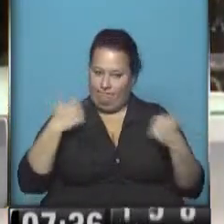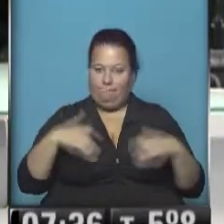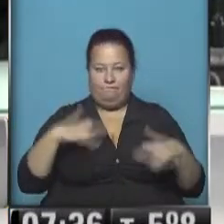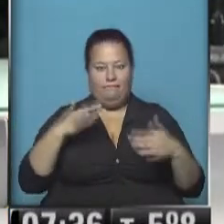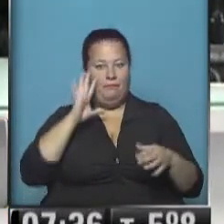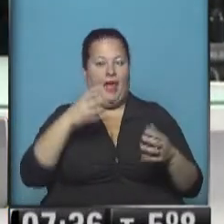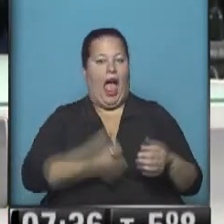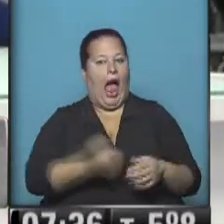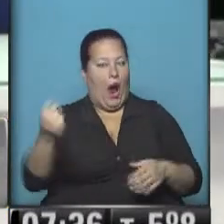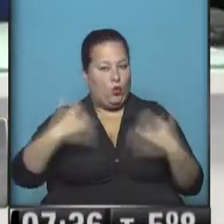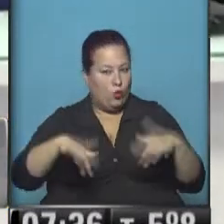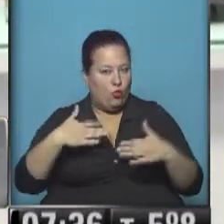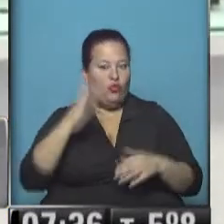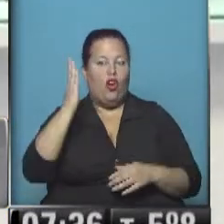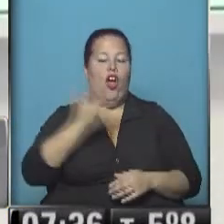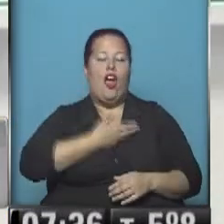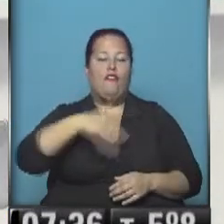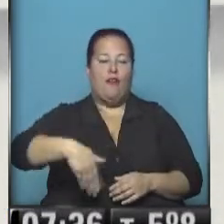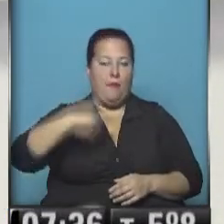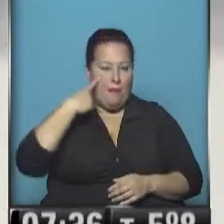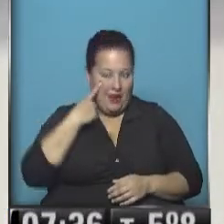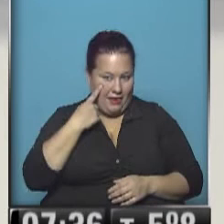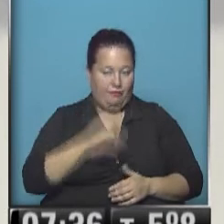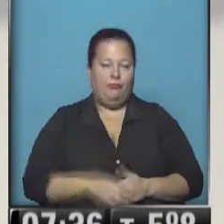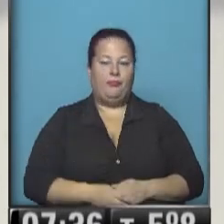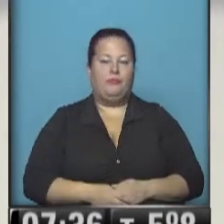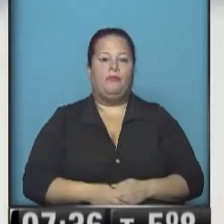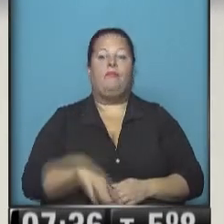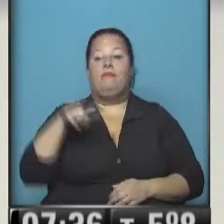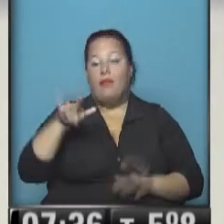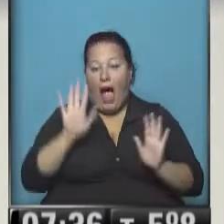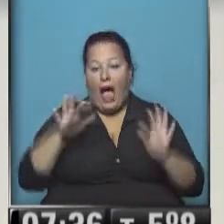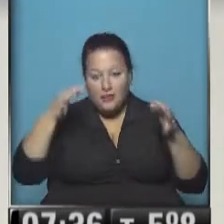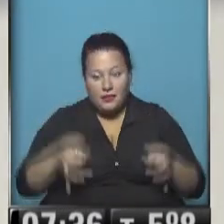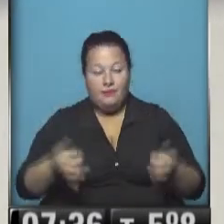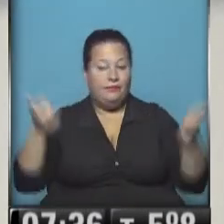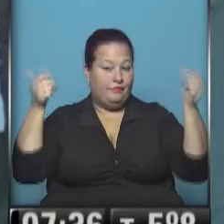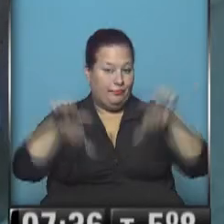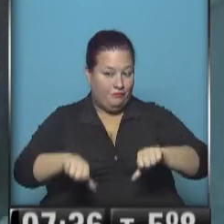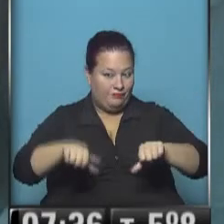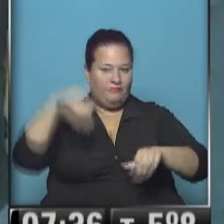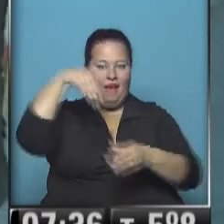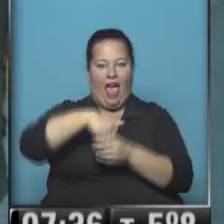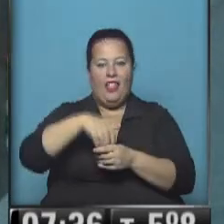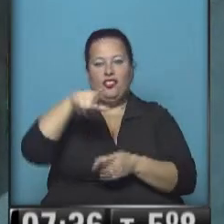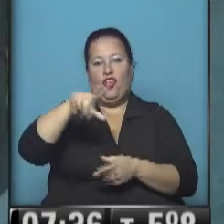sentir los ajustes del Fondo Monetario Internacional. Esta es la realidad y el quiebre dentro de Syriza.